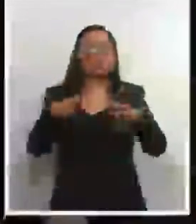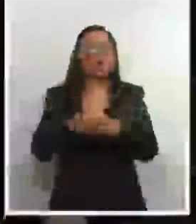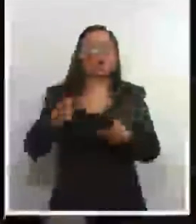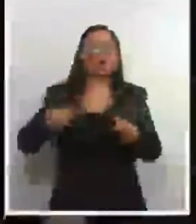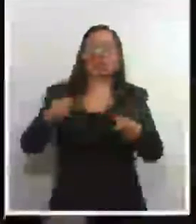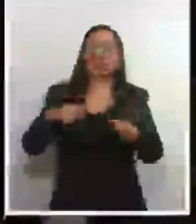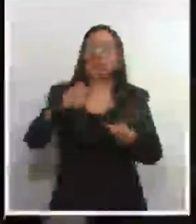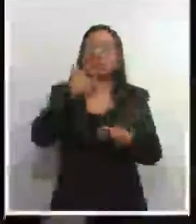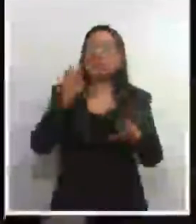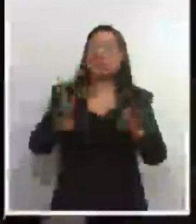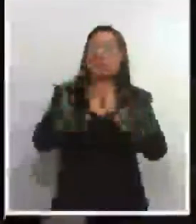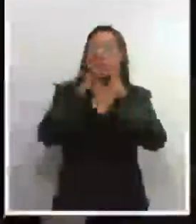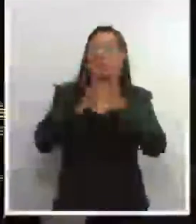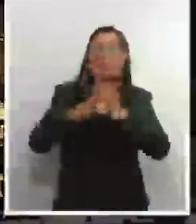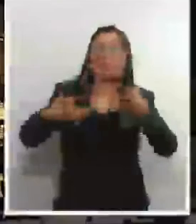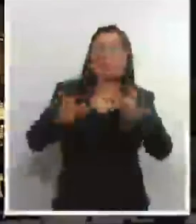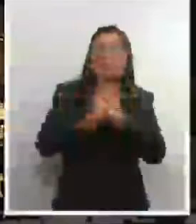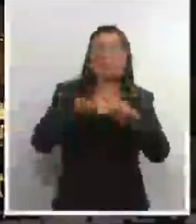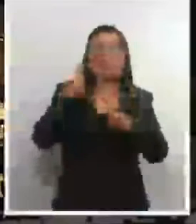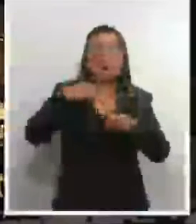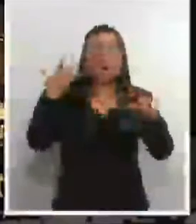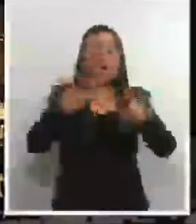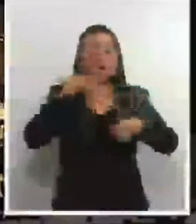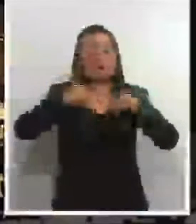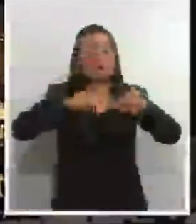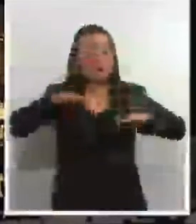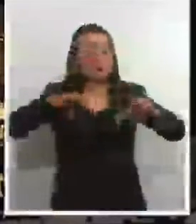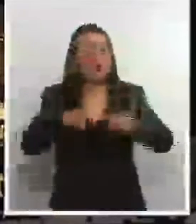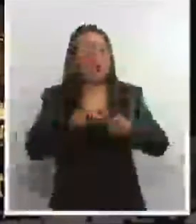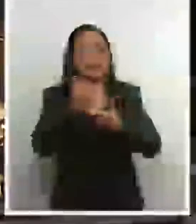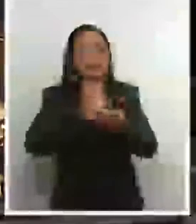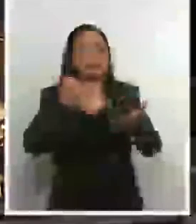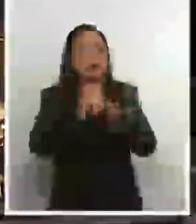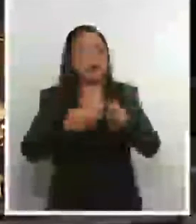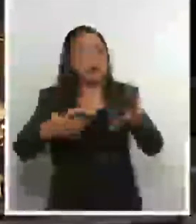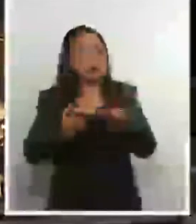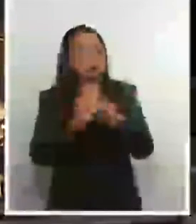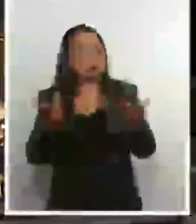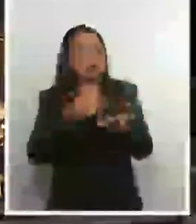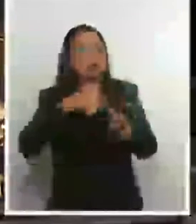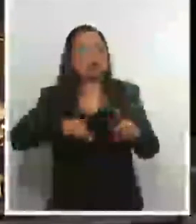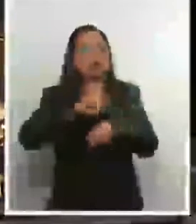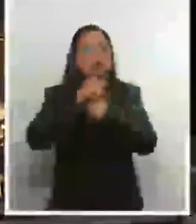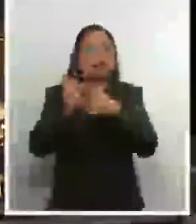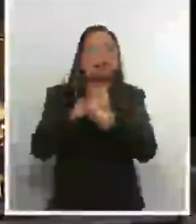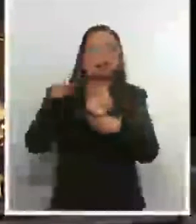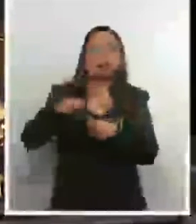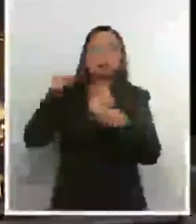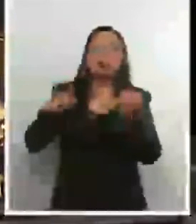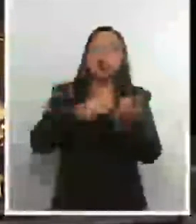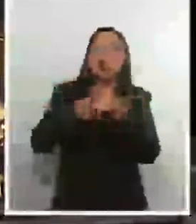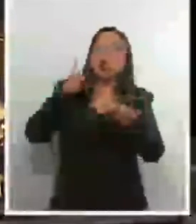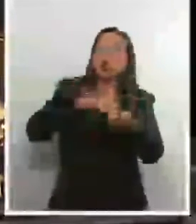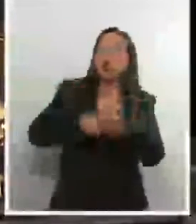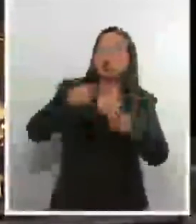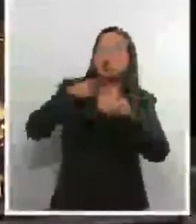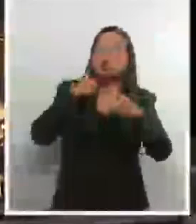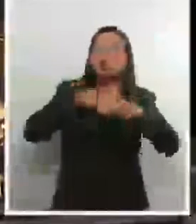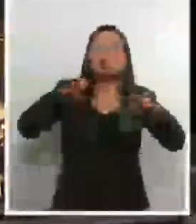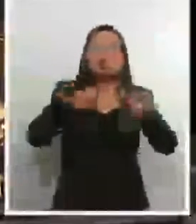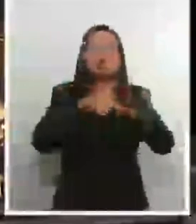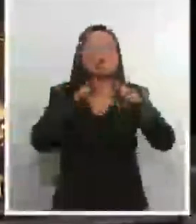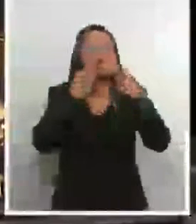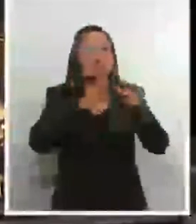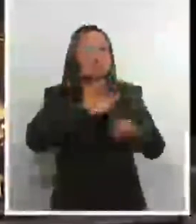ciudadanos que quieran participar en la construcción de esta ciudad y de este país, que lo hagan desde los poderes. Y sí, puede